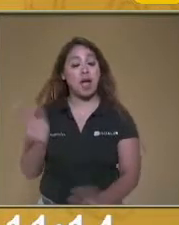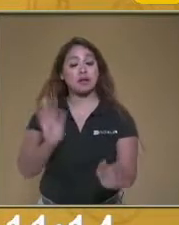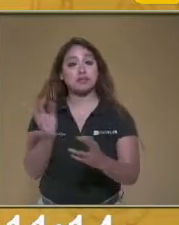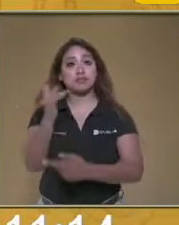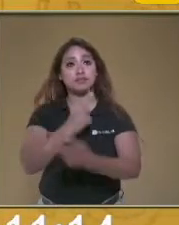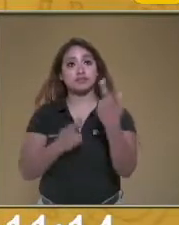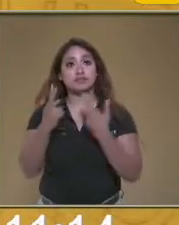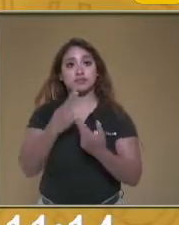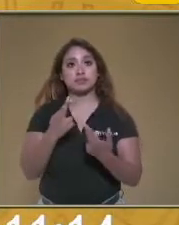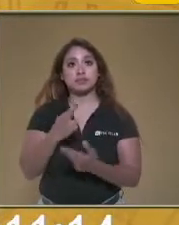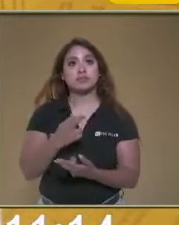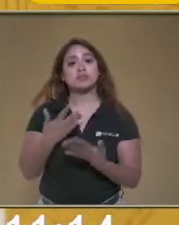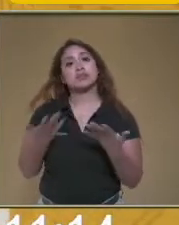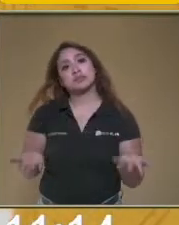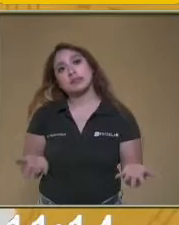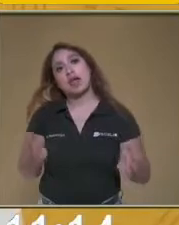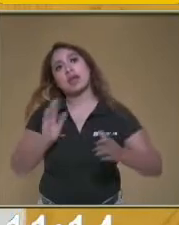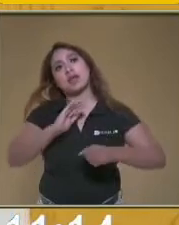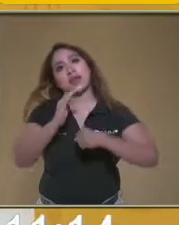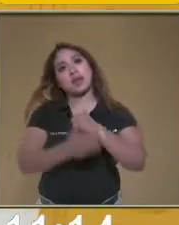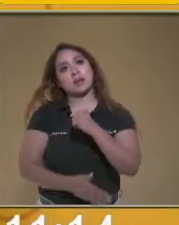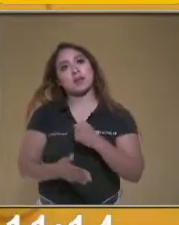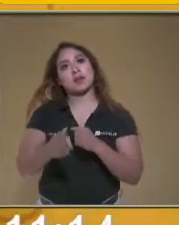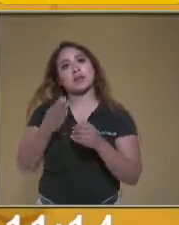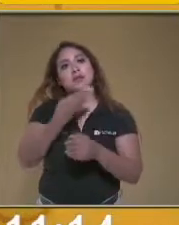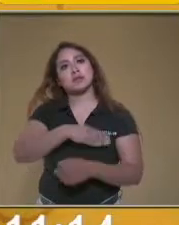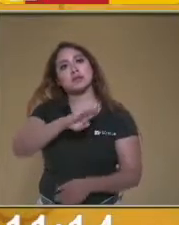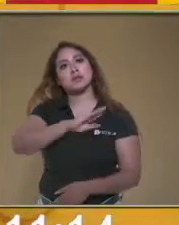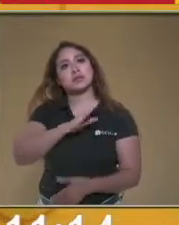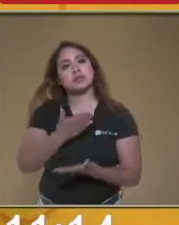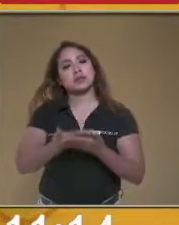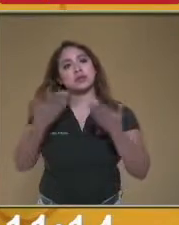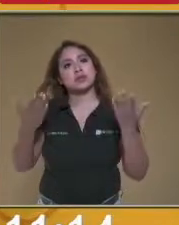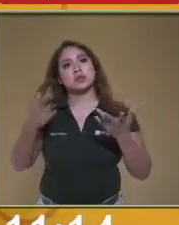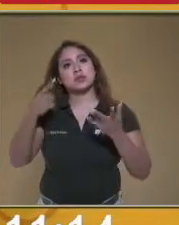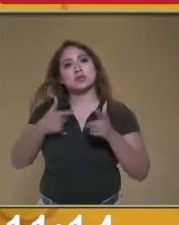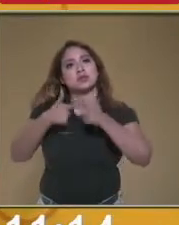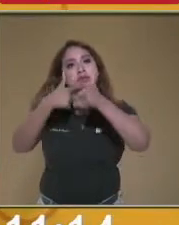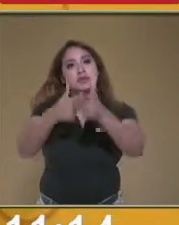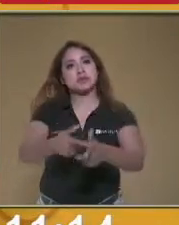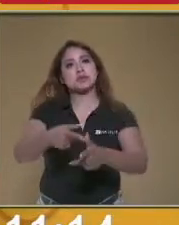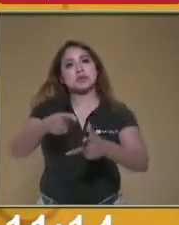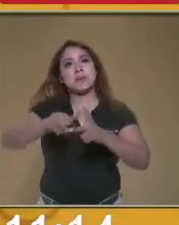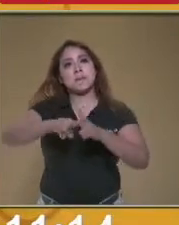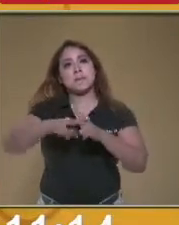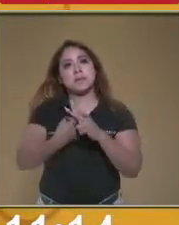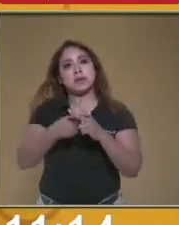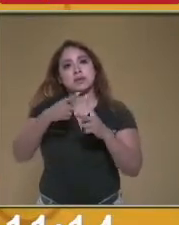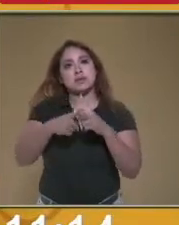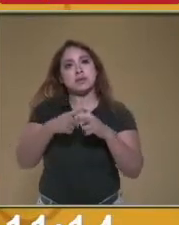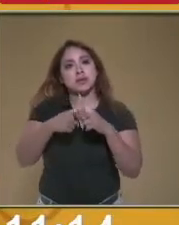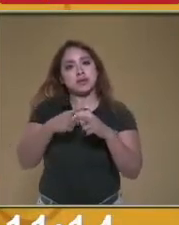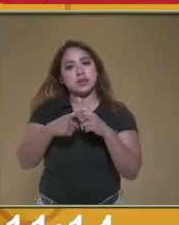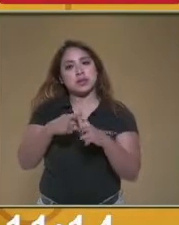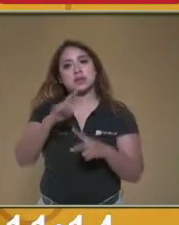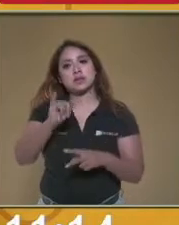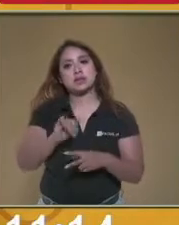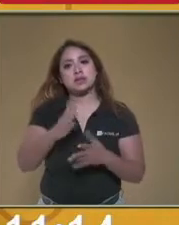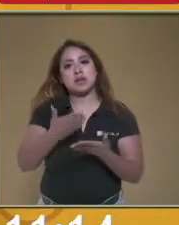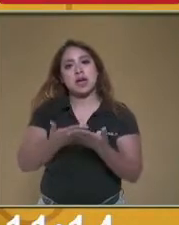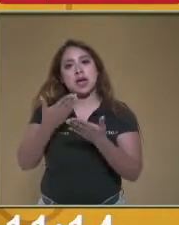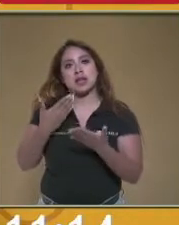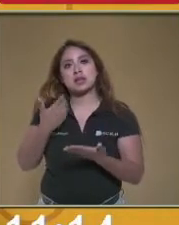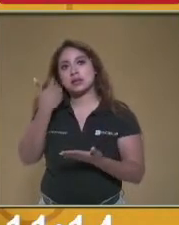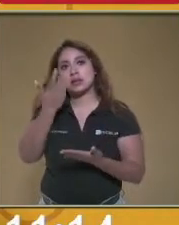Continúas con nosotros. Bueno, pues hemos terminado la asignatura de español y a continuación pues vamos a empezar con la asignatura de matemáticas. No sin antes